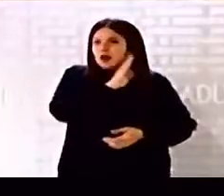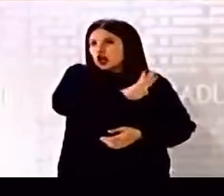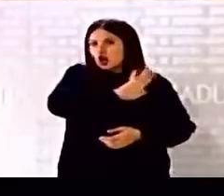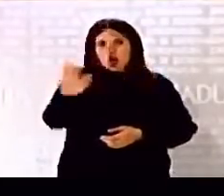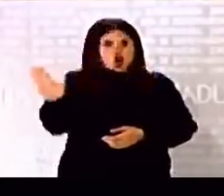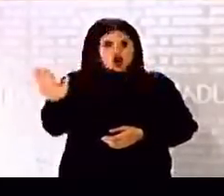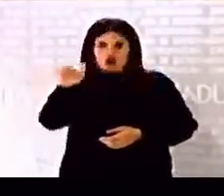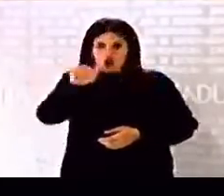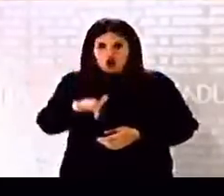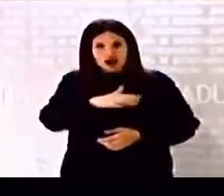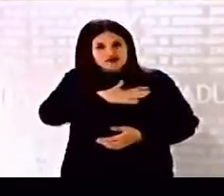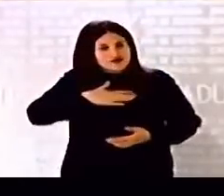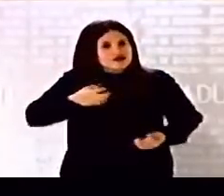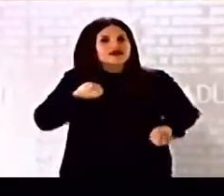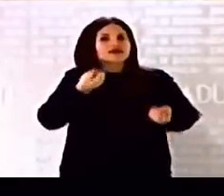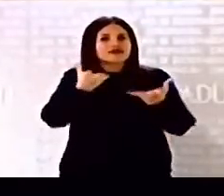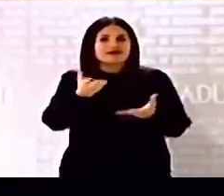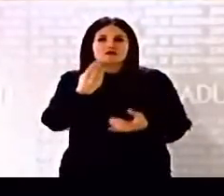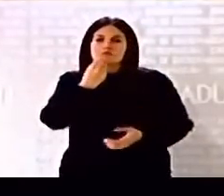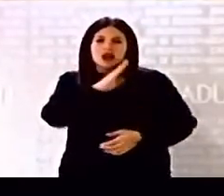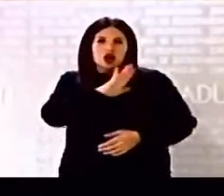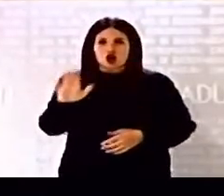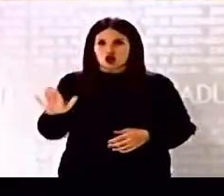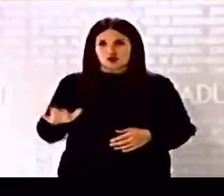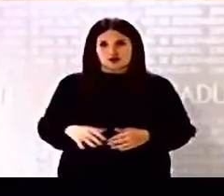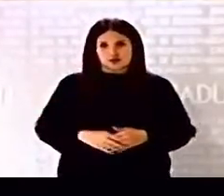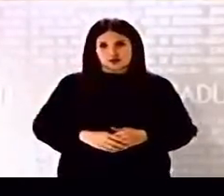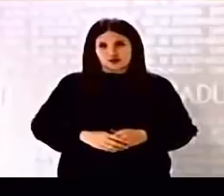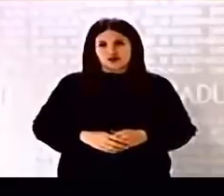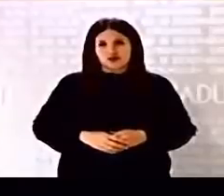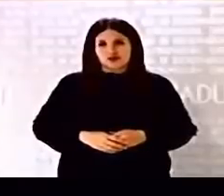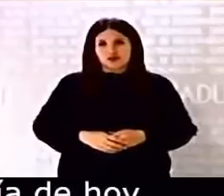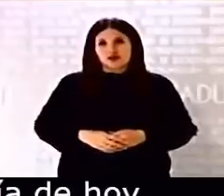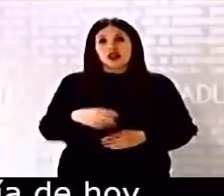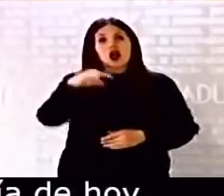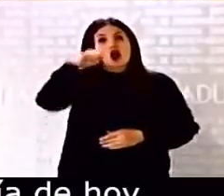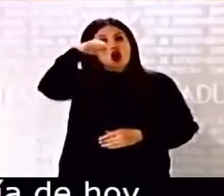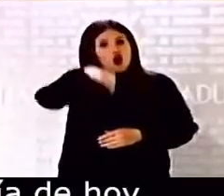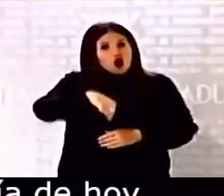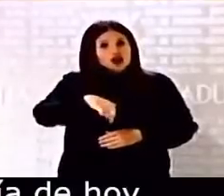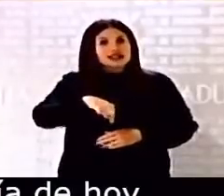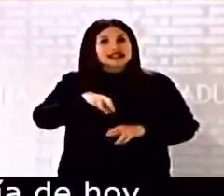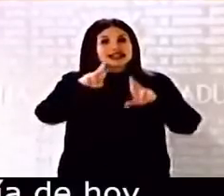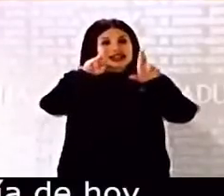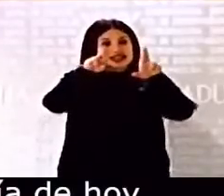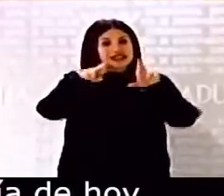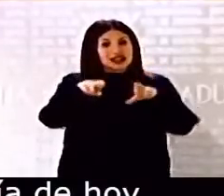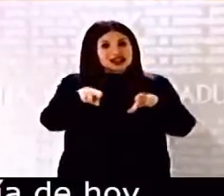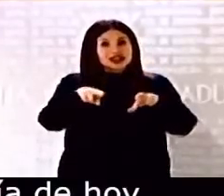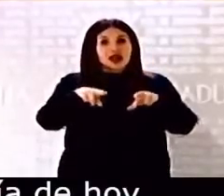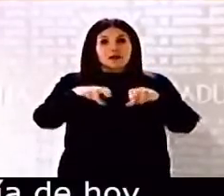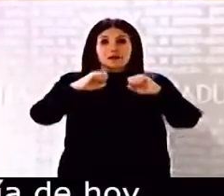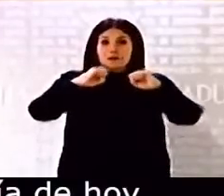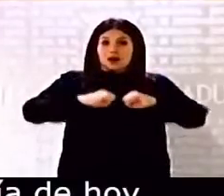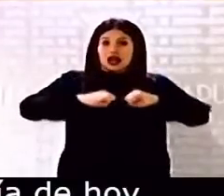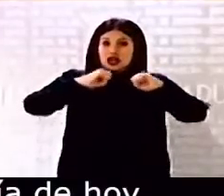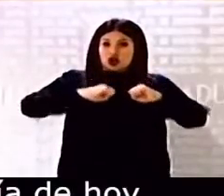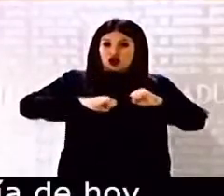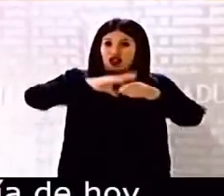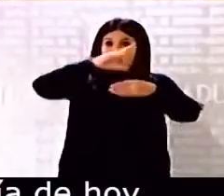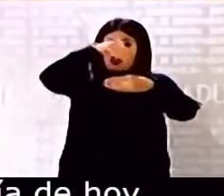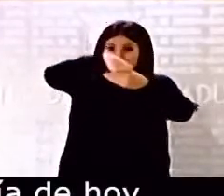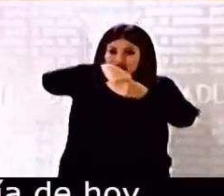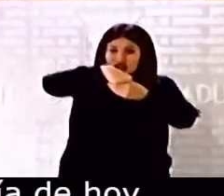que quería darles en el día de hoy. Hoy no tenemos a nadie dentro